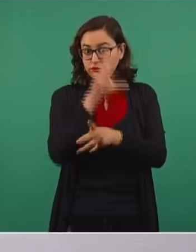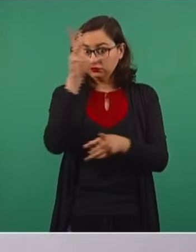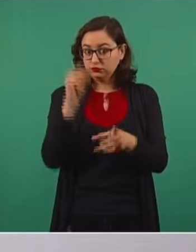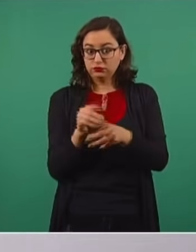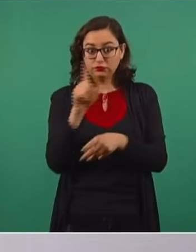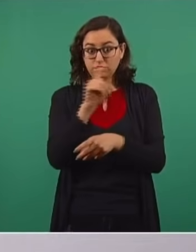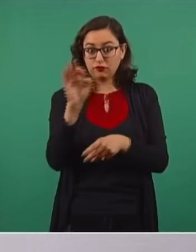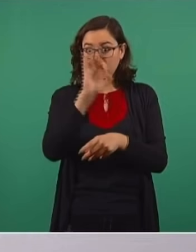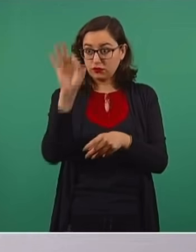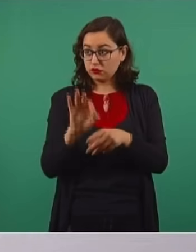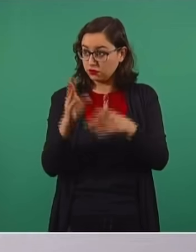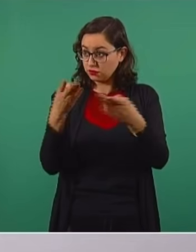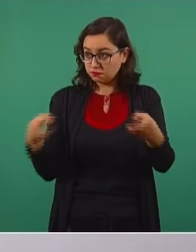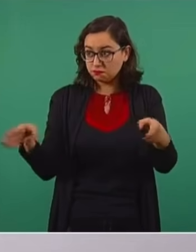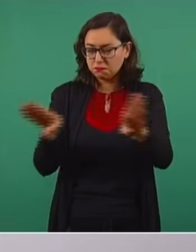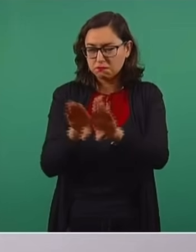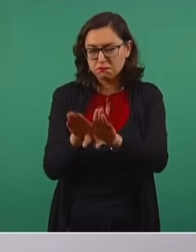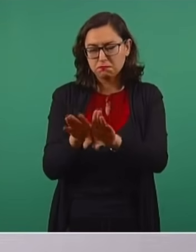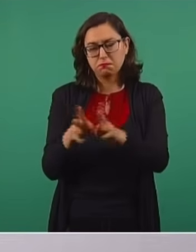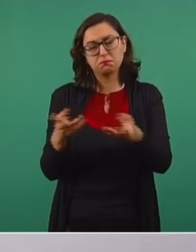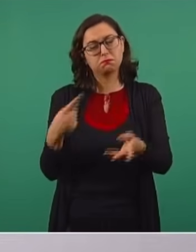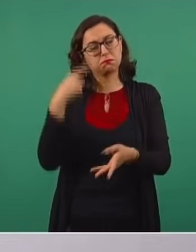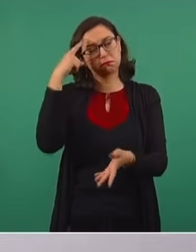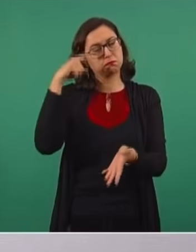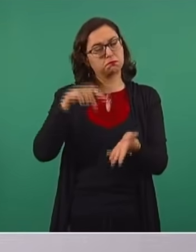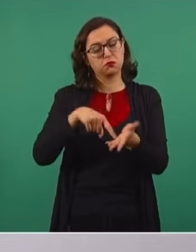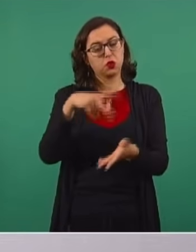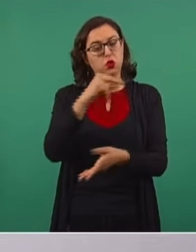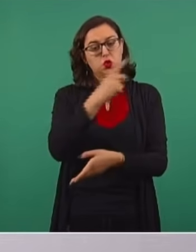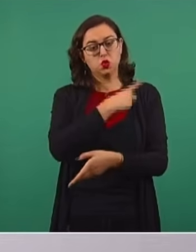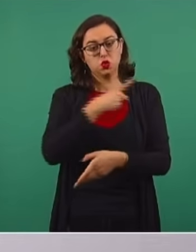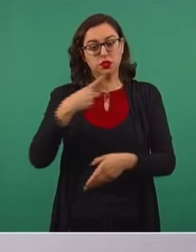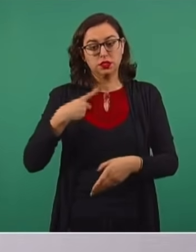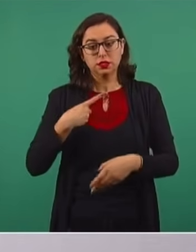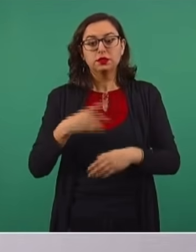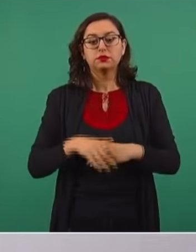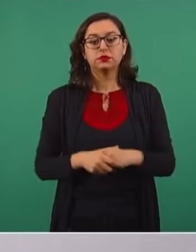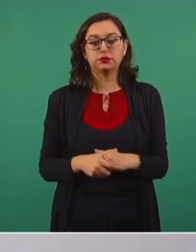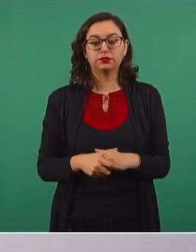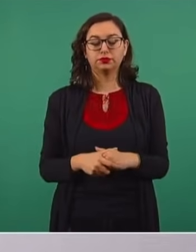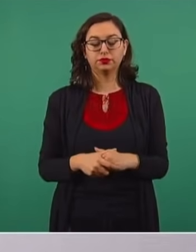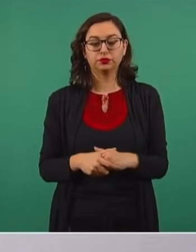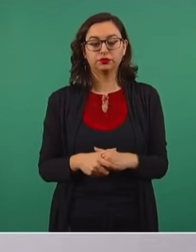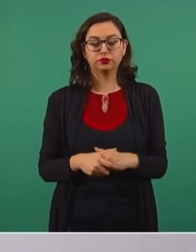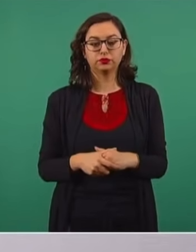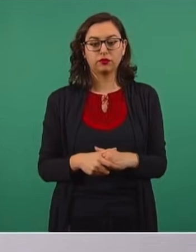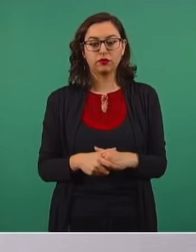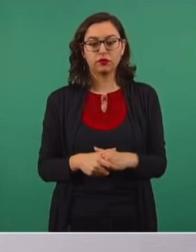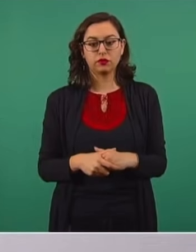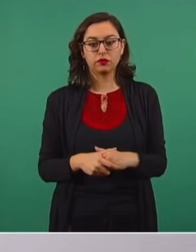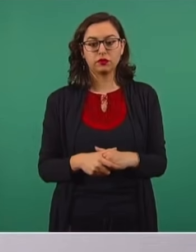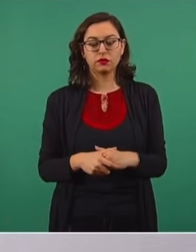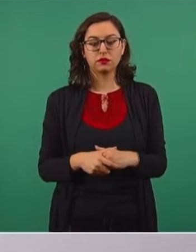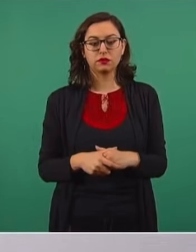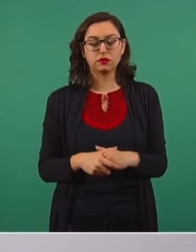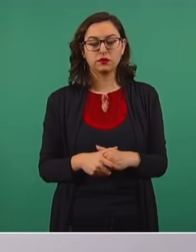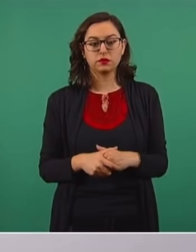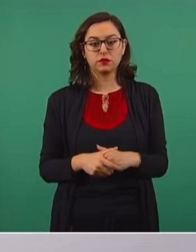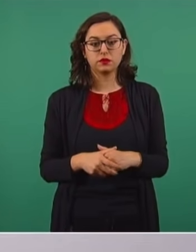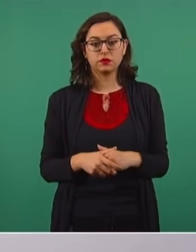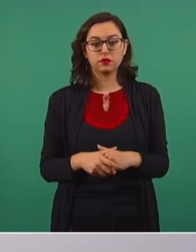no parar tenemos información de que la